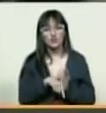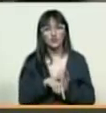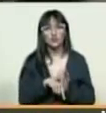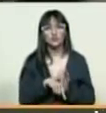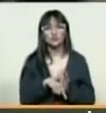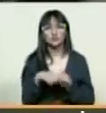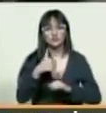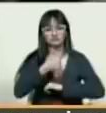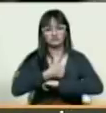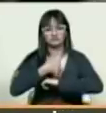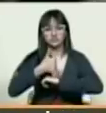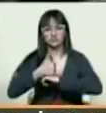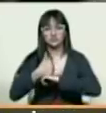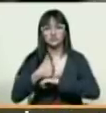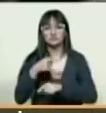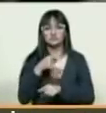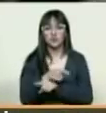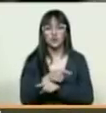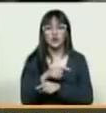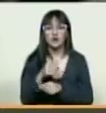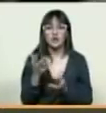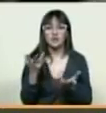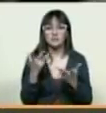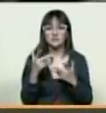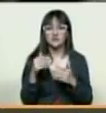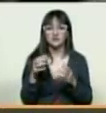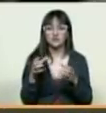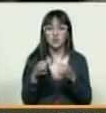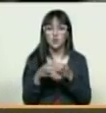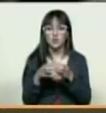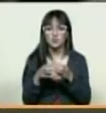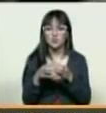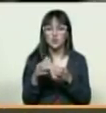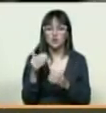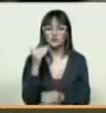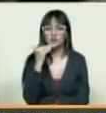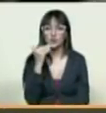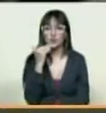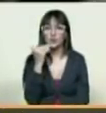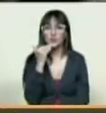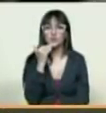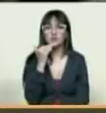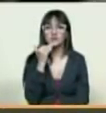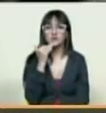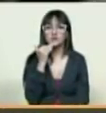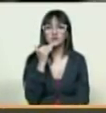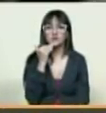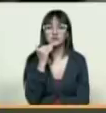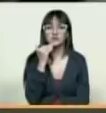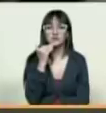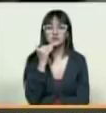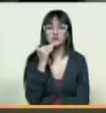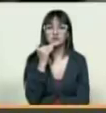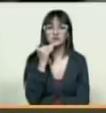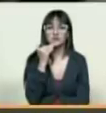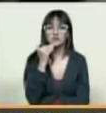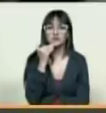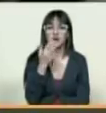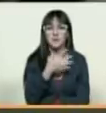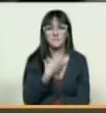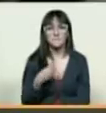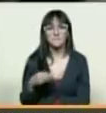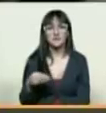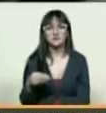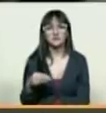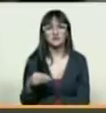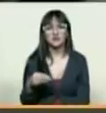las directrices que emanan de la administración de Donald Trump, utilizando la frase de un presidente que ya